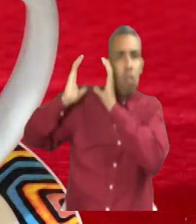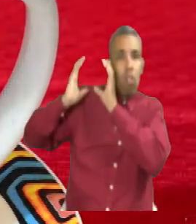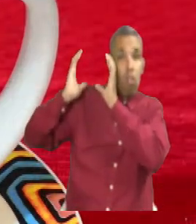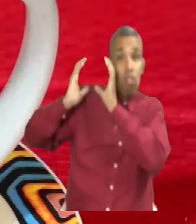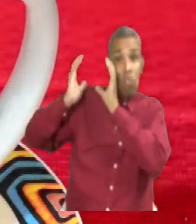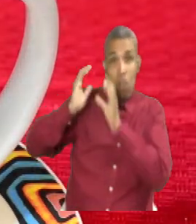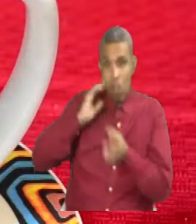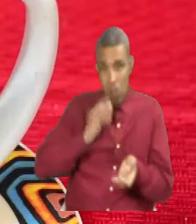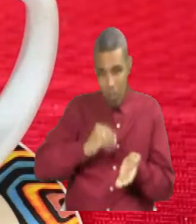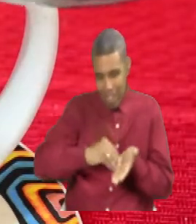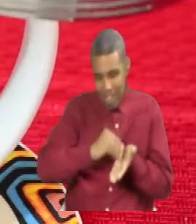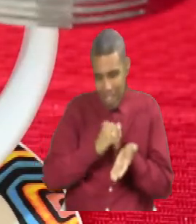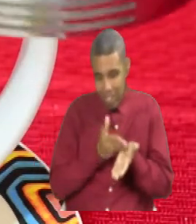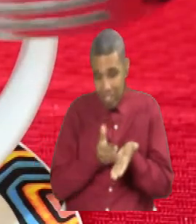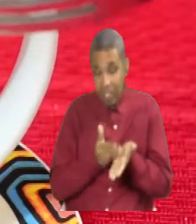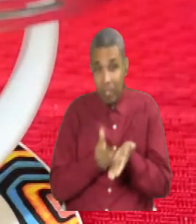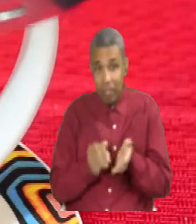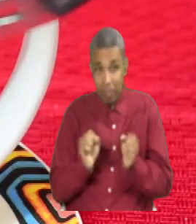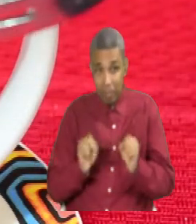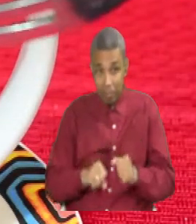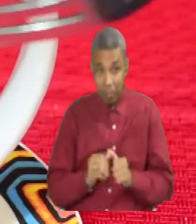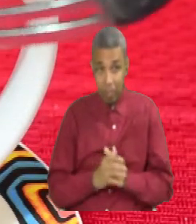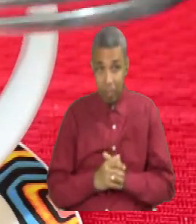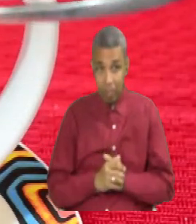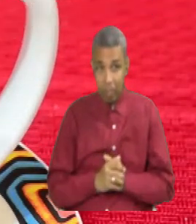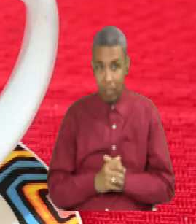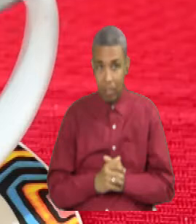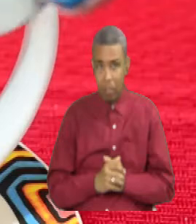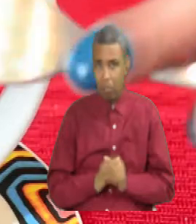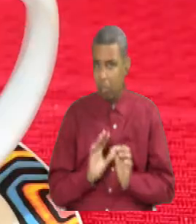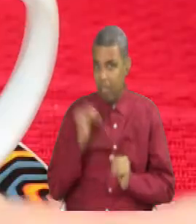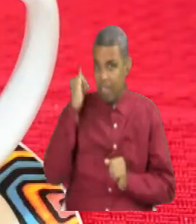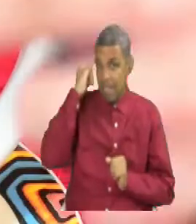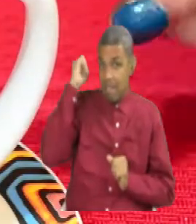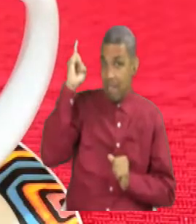Podemos decorar también el borde de nuestra taza con chocolate.